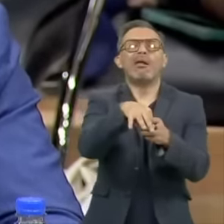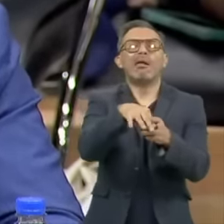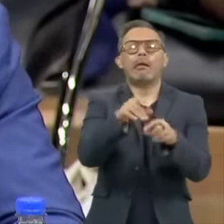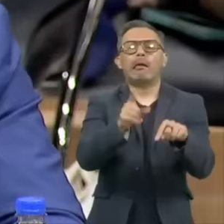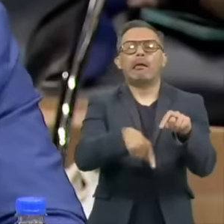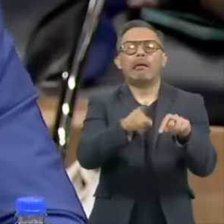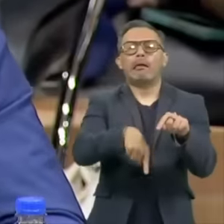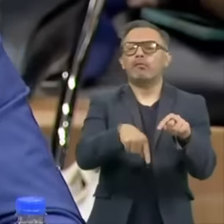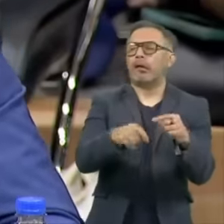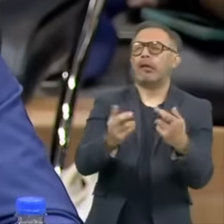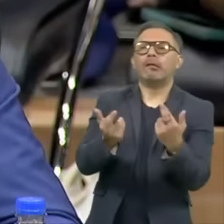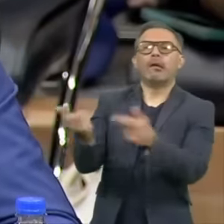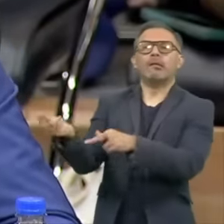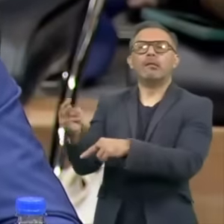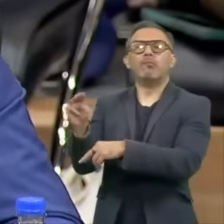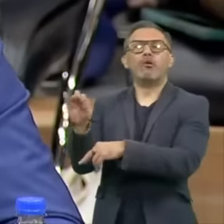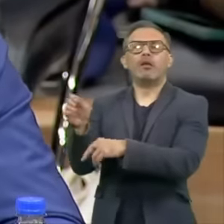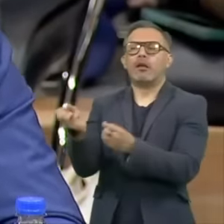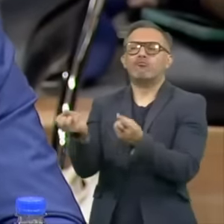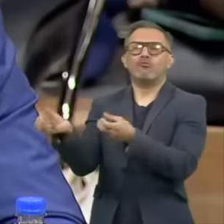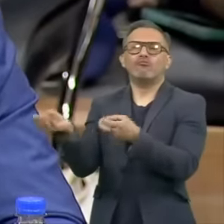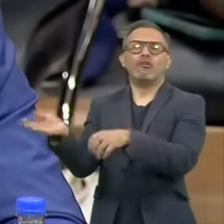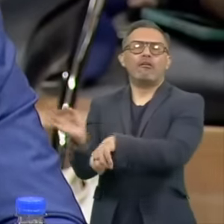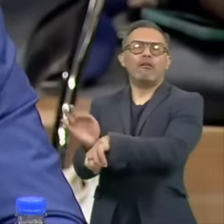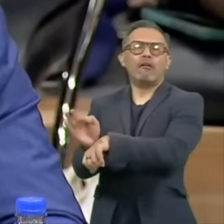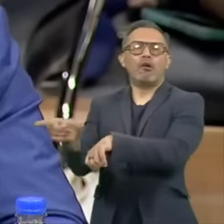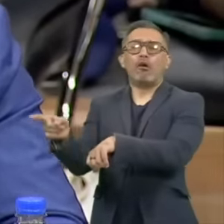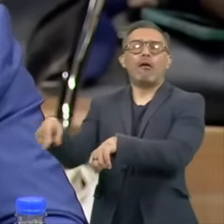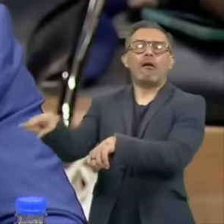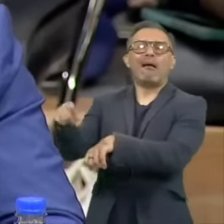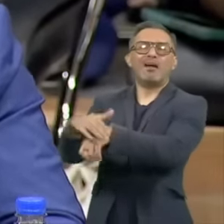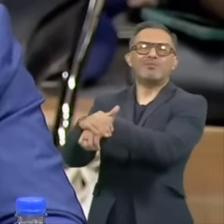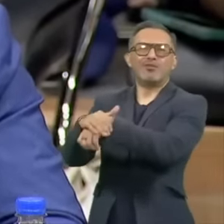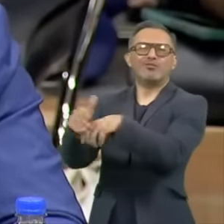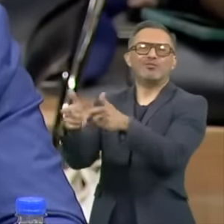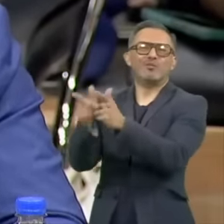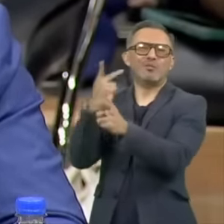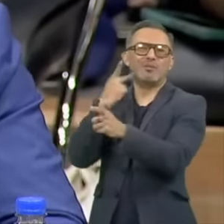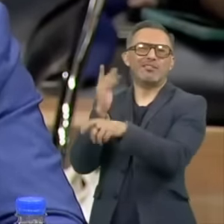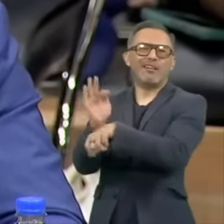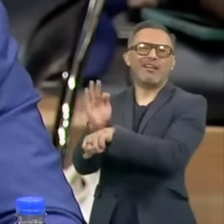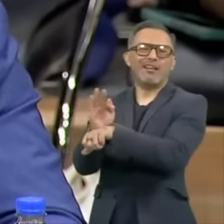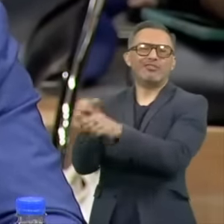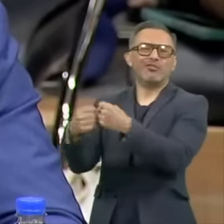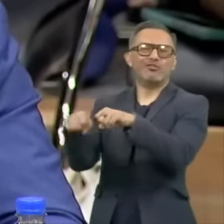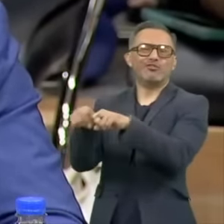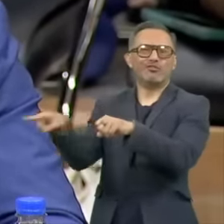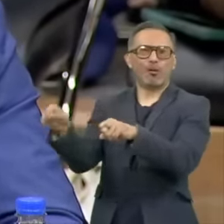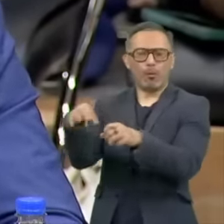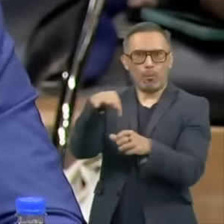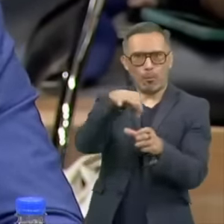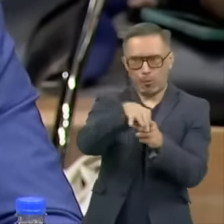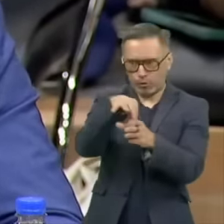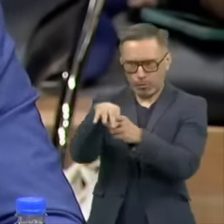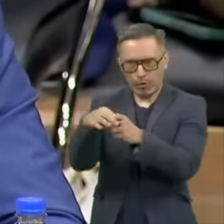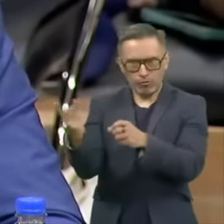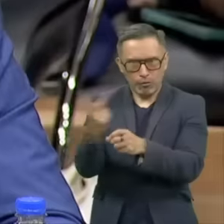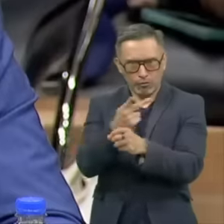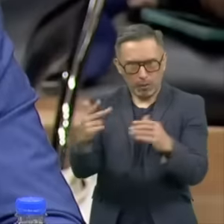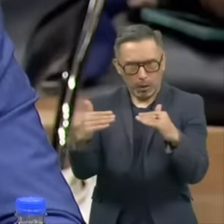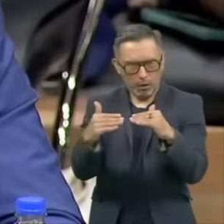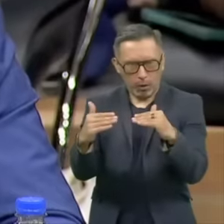aliados, o en el peor de los casos, no los están contando de manera que valgan lo mismo que los que ellos